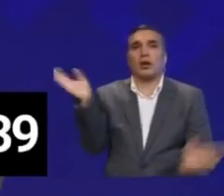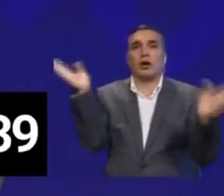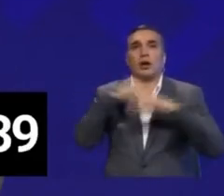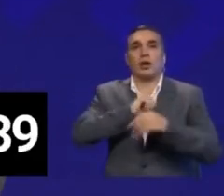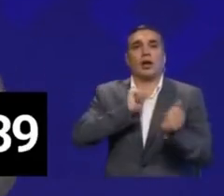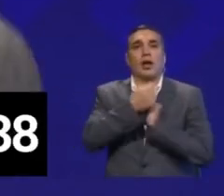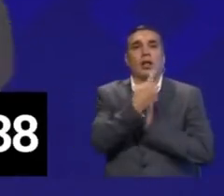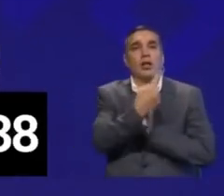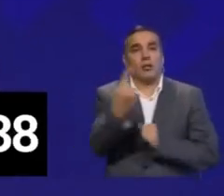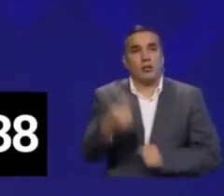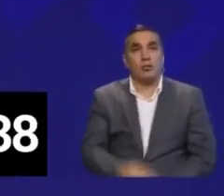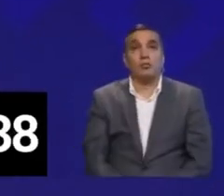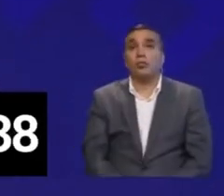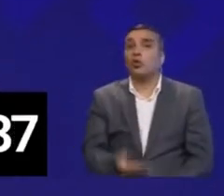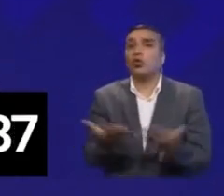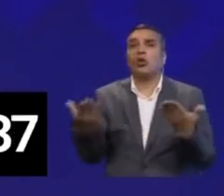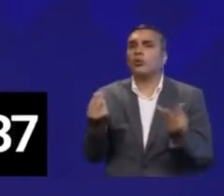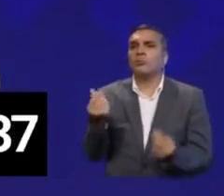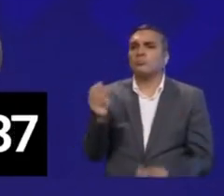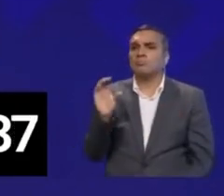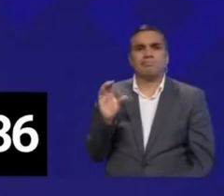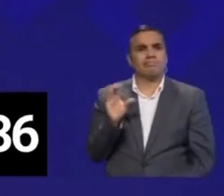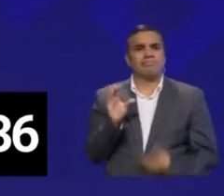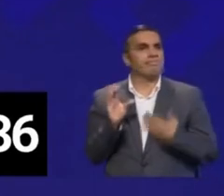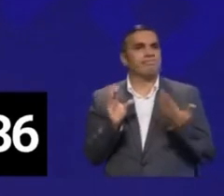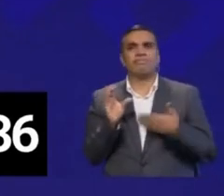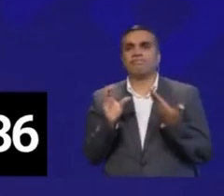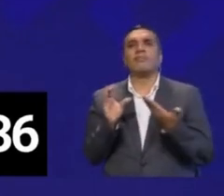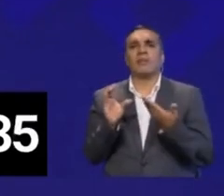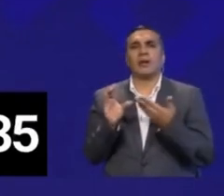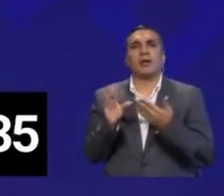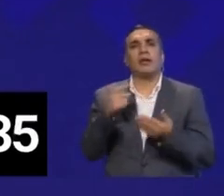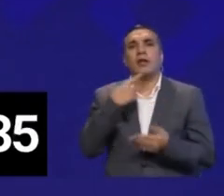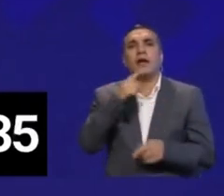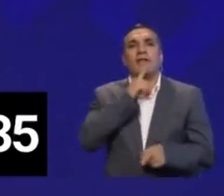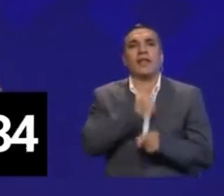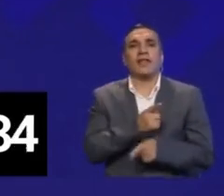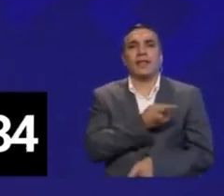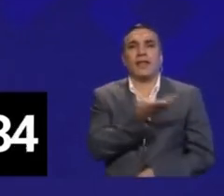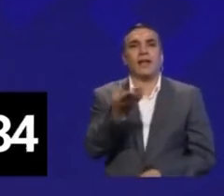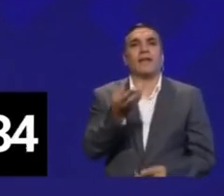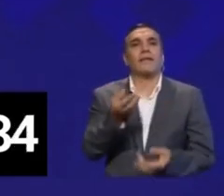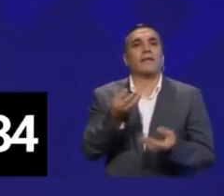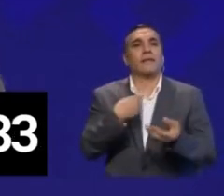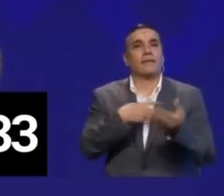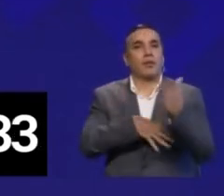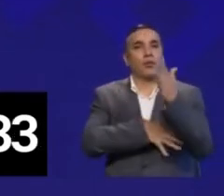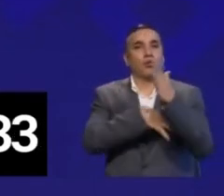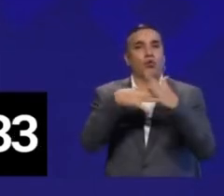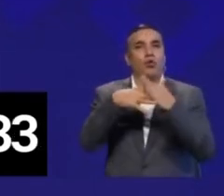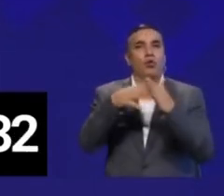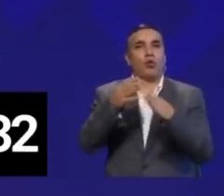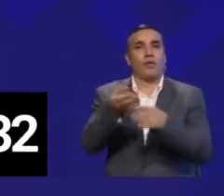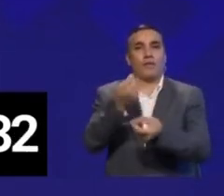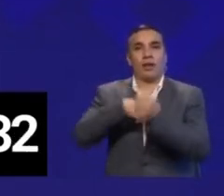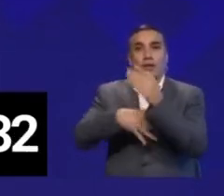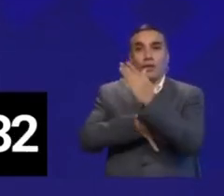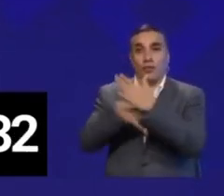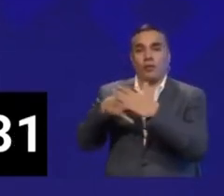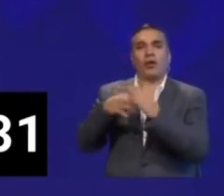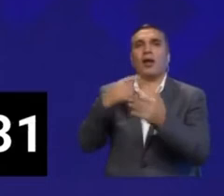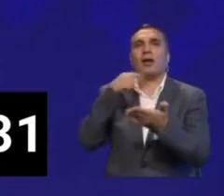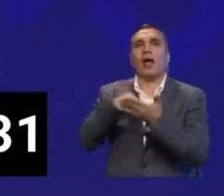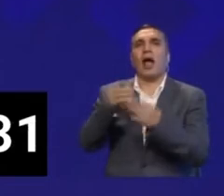cada ecuatoriano. ¿Y de dónde vamos a sacar nosotros? Porque damos realidades de la venta anticipada de petróleo. Si lo hicimos por